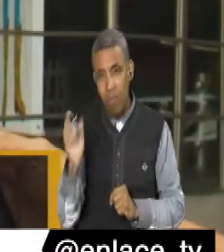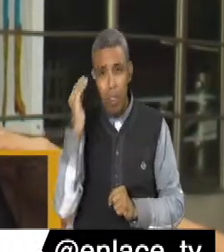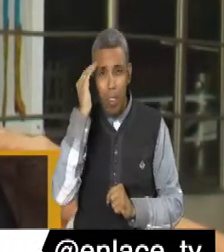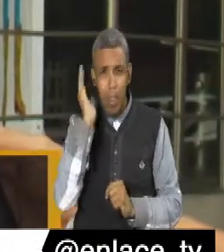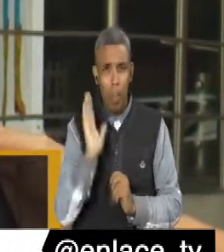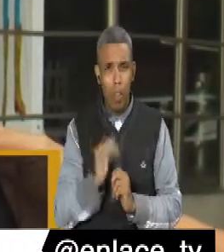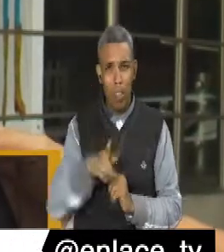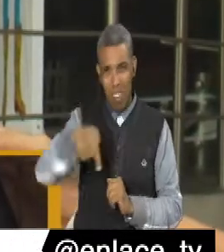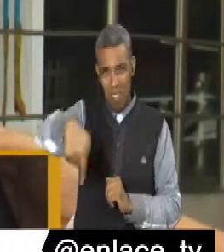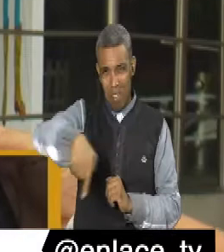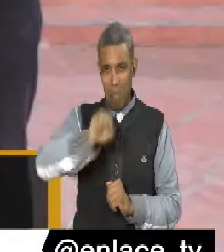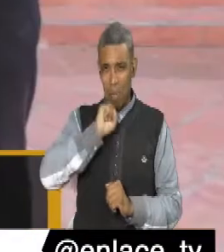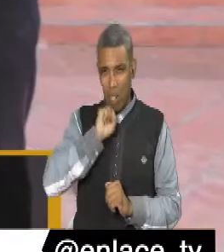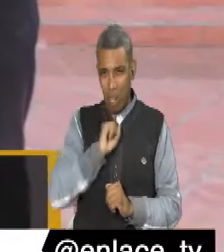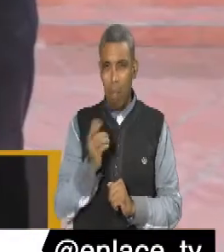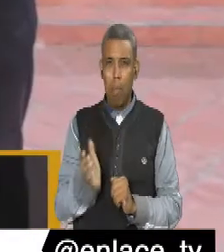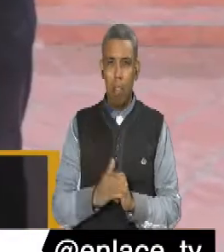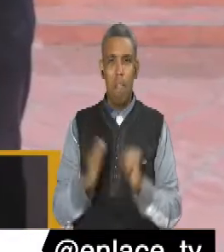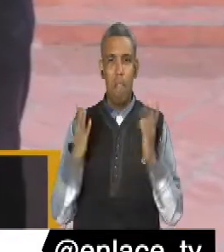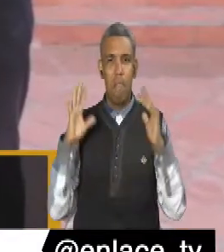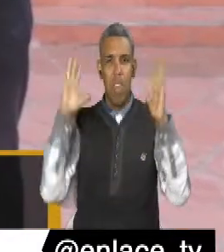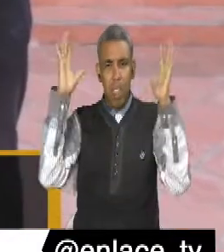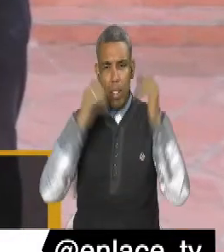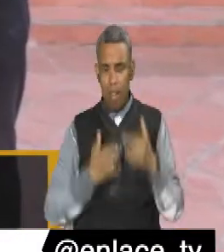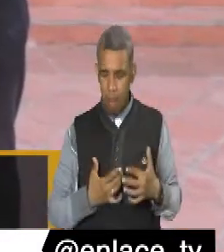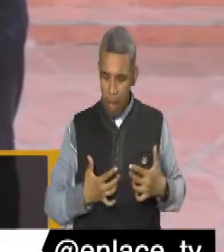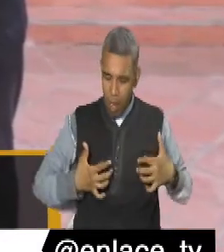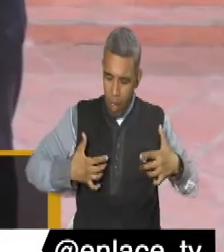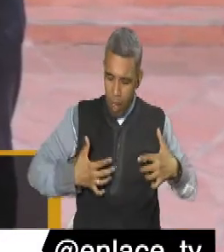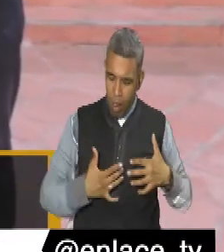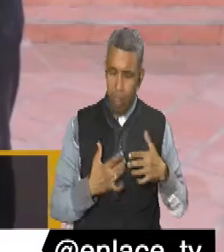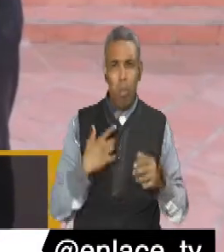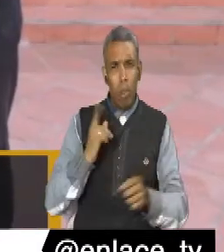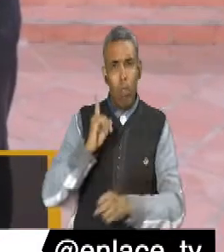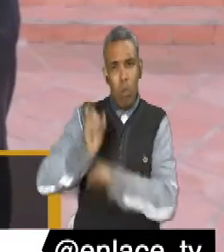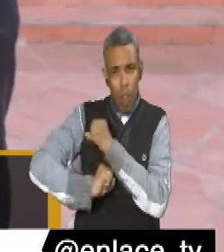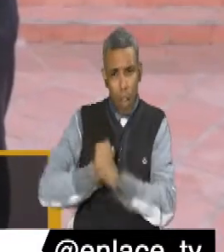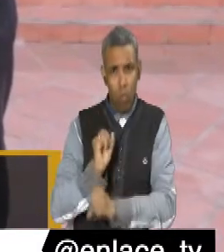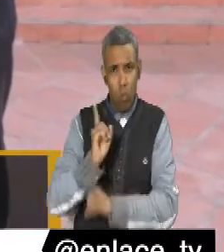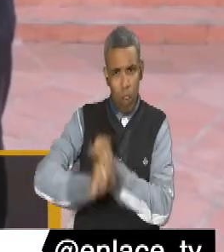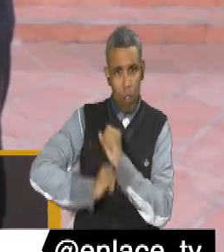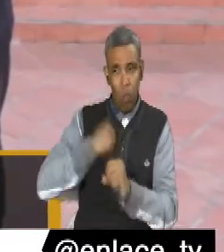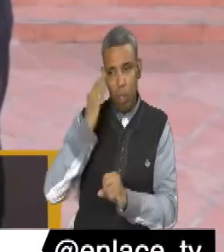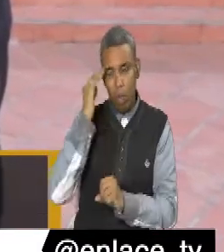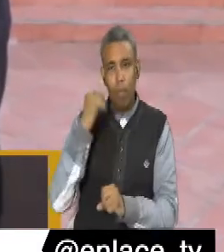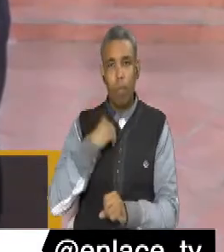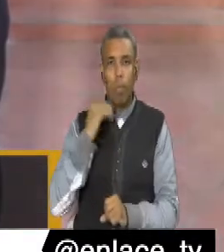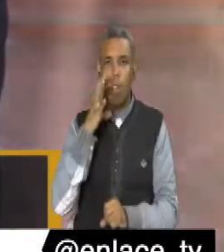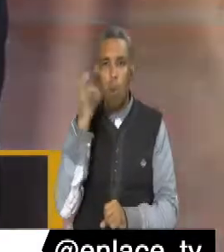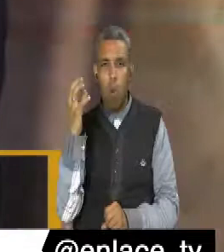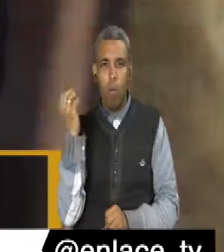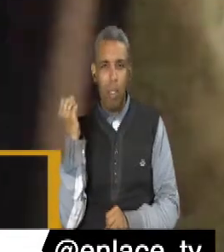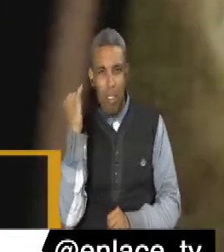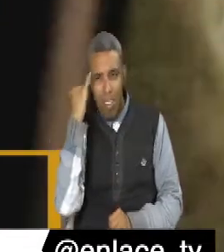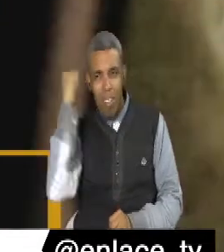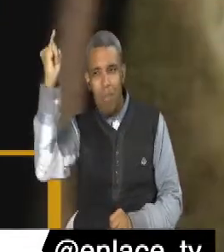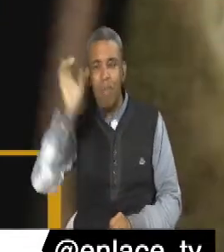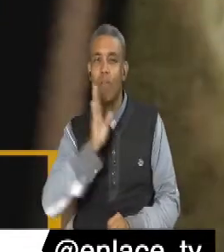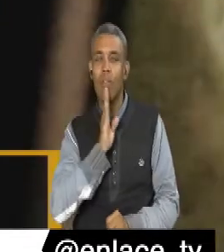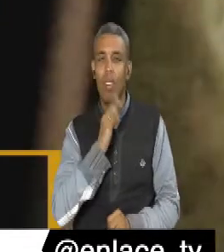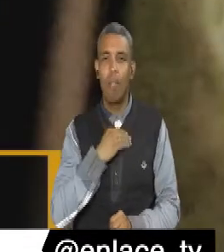muchos años. Este fue una iniciativa del profesor Pablo Emilio Luna, que tiene mucho olfato por las obras de